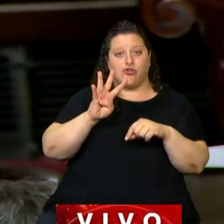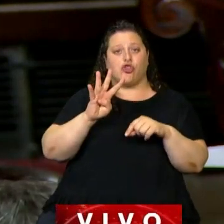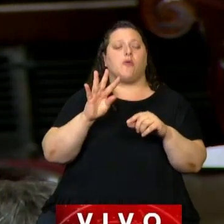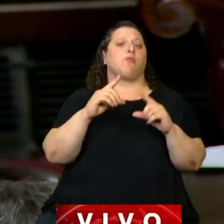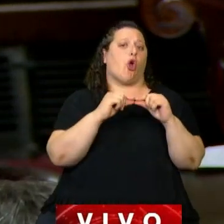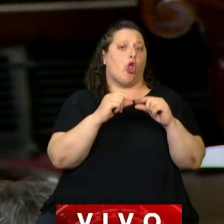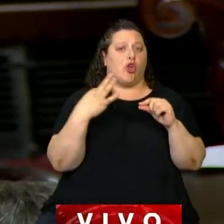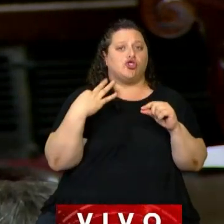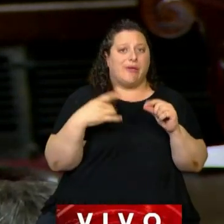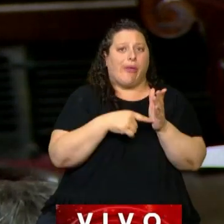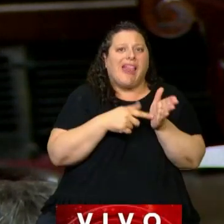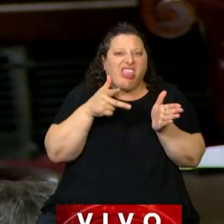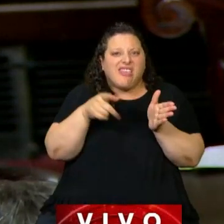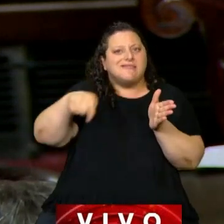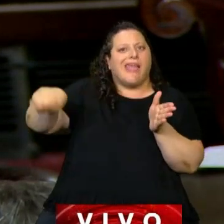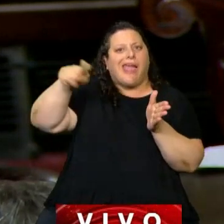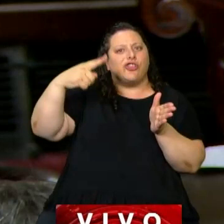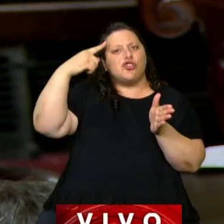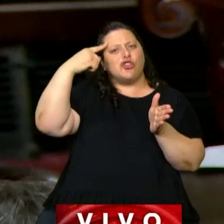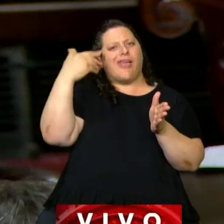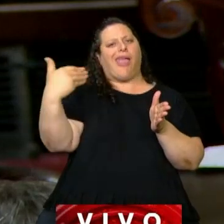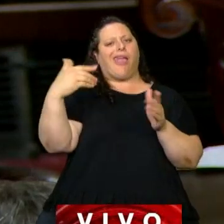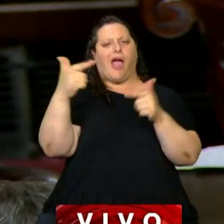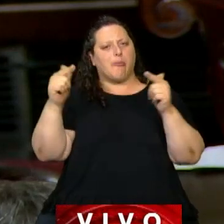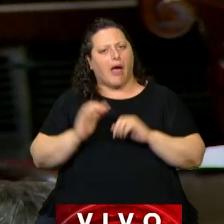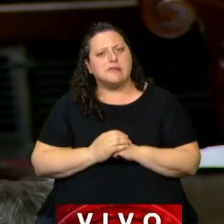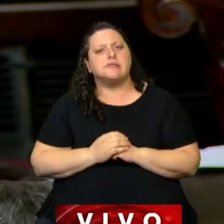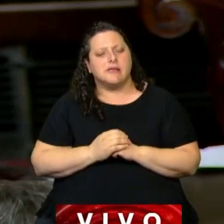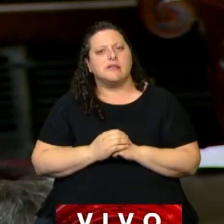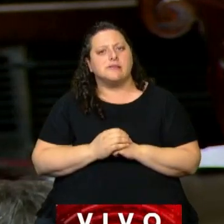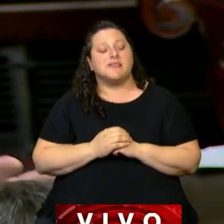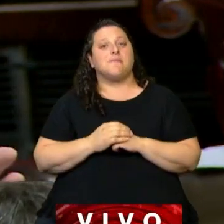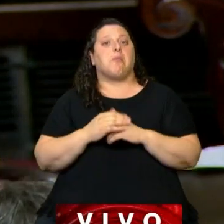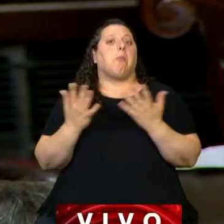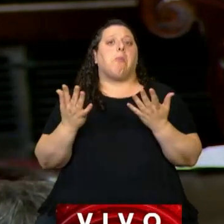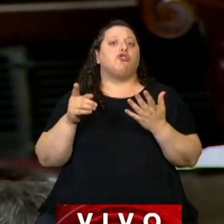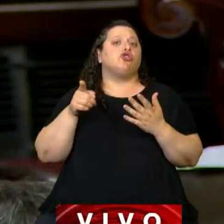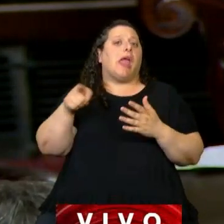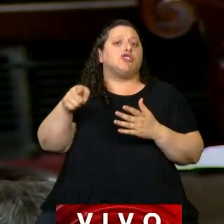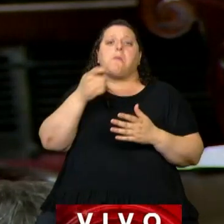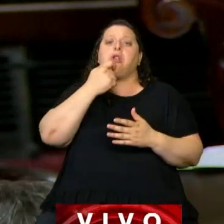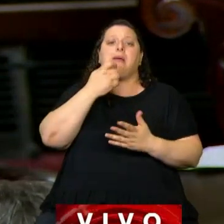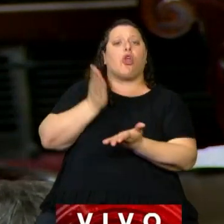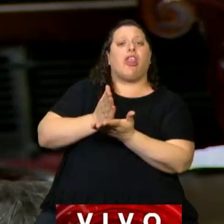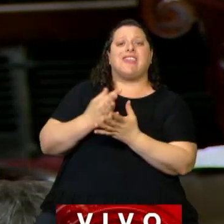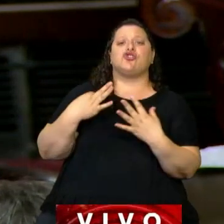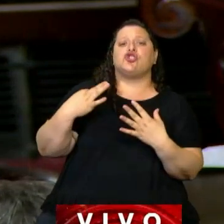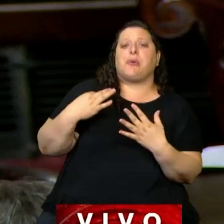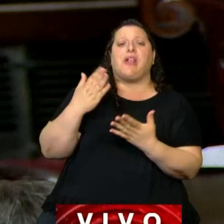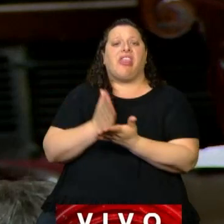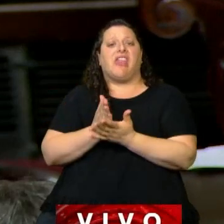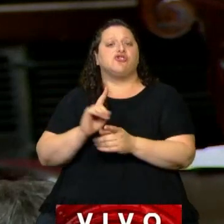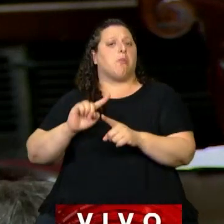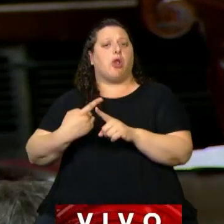consideraba incapaces. Es decir, que entre otras cosas no podían ejercer derechos civiles ni